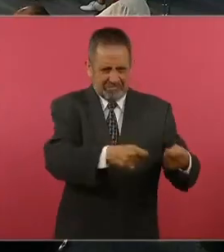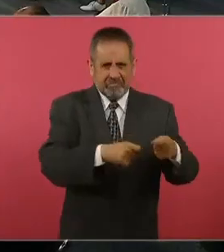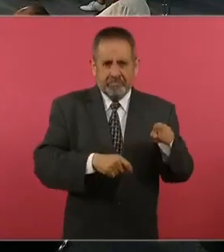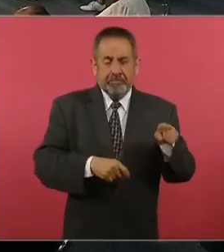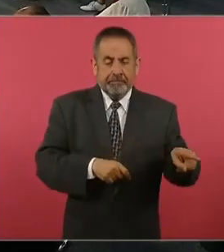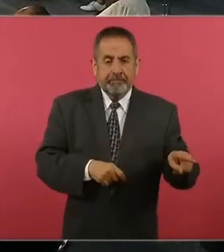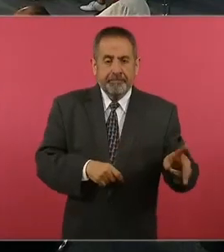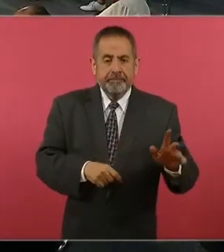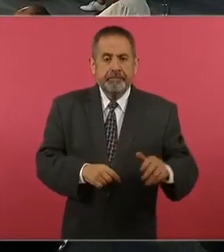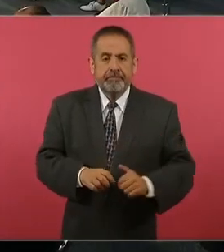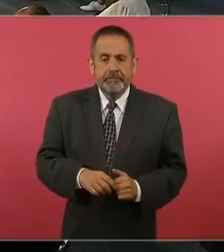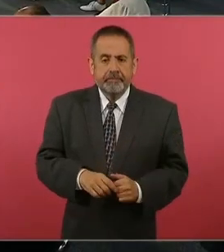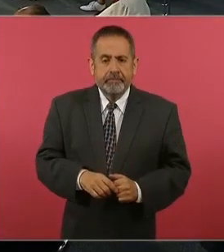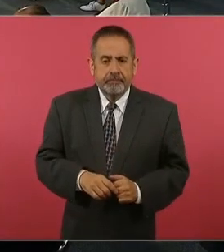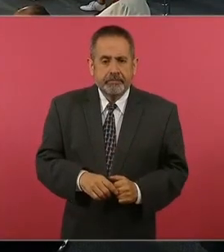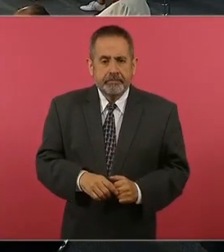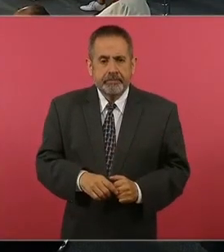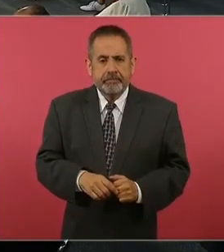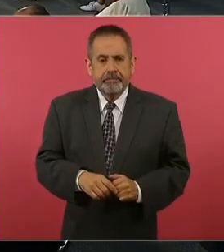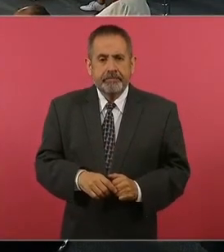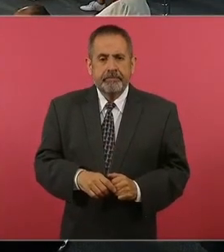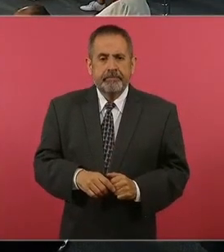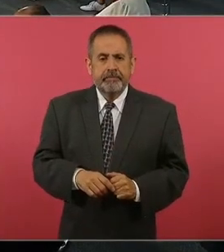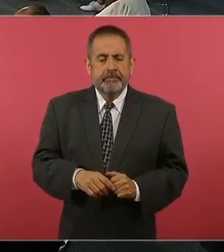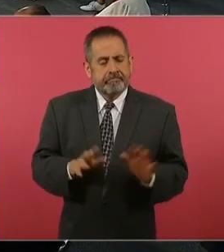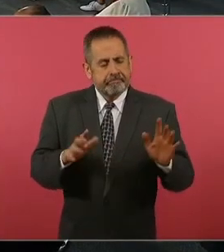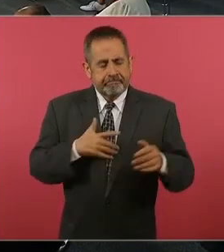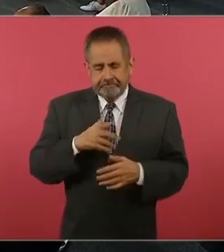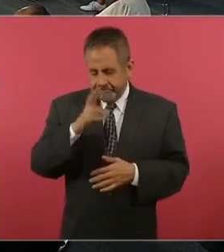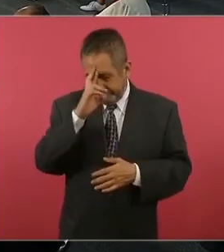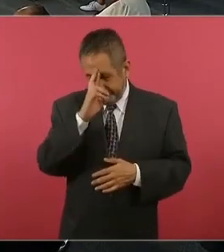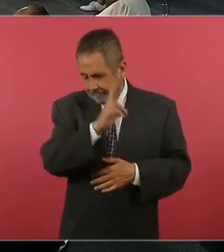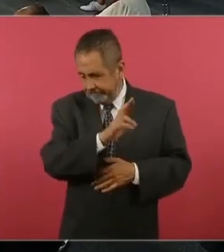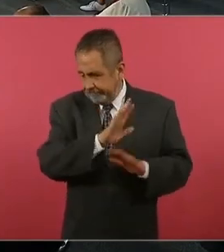que nada más por respeto al